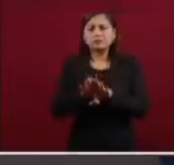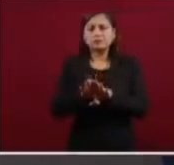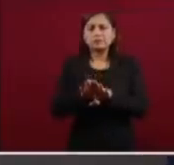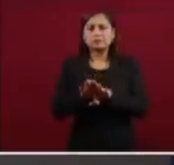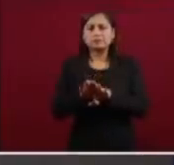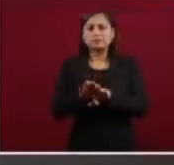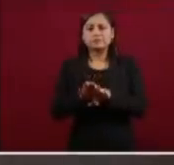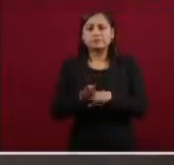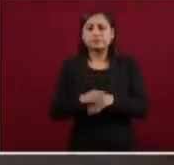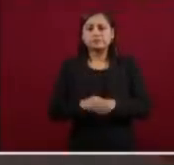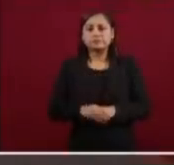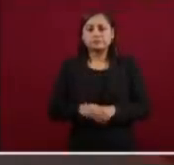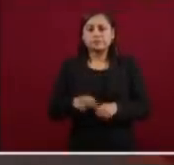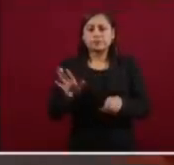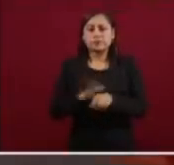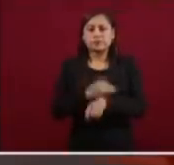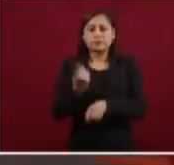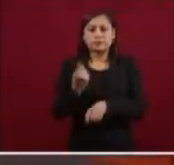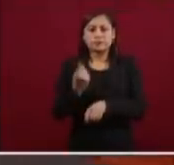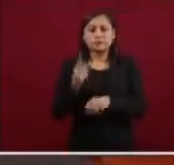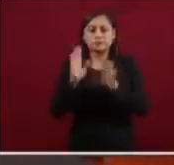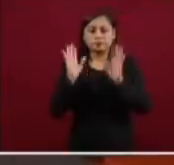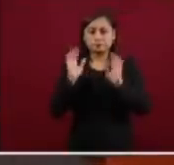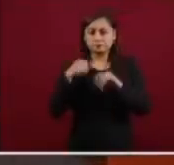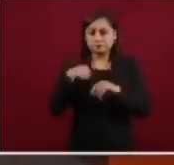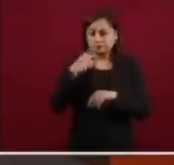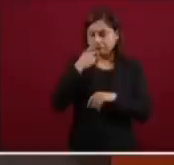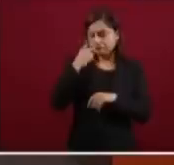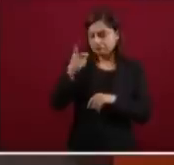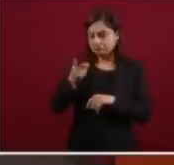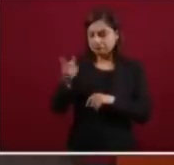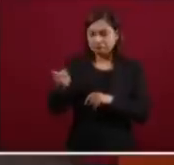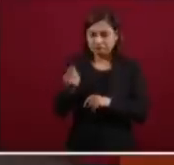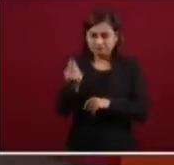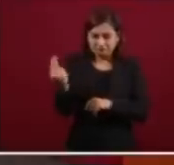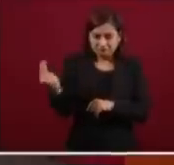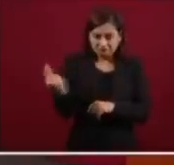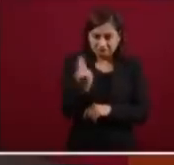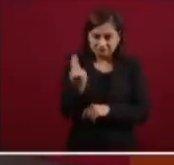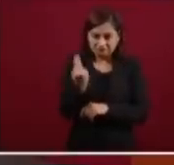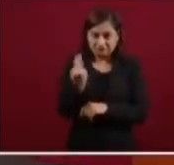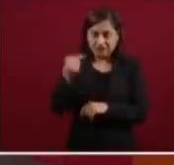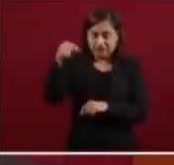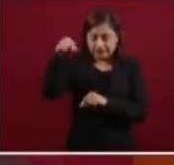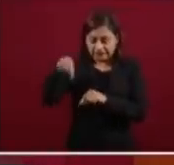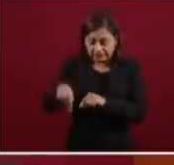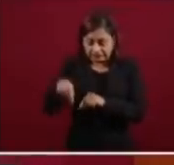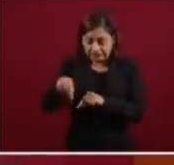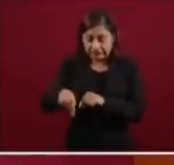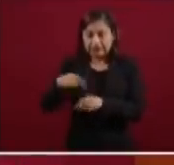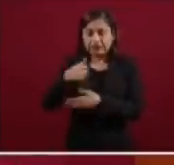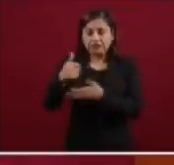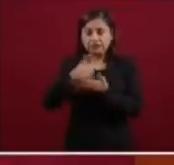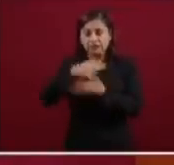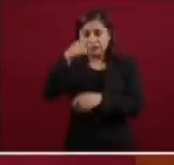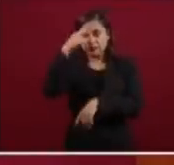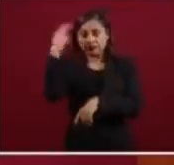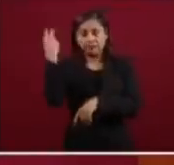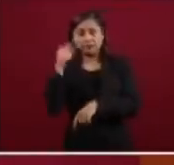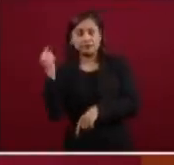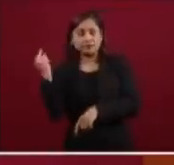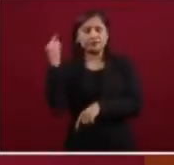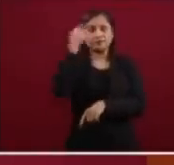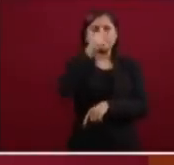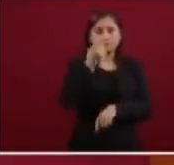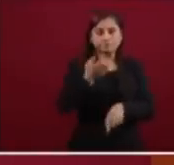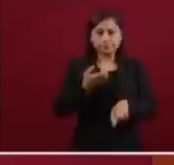deben de ir a cubrir desde aquí hay medios que